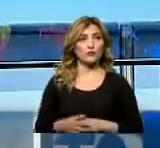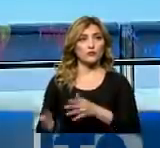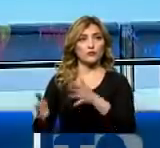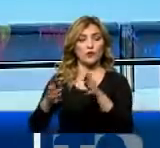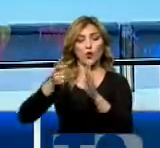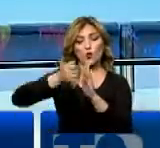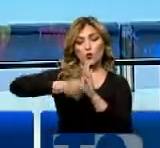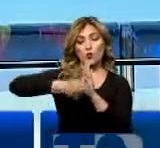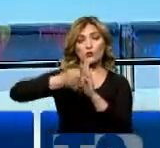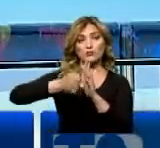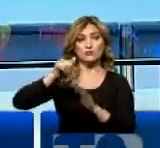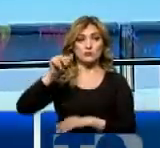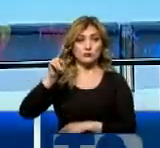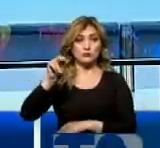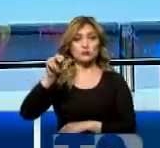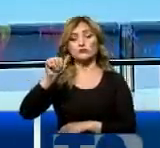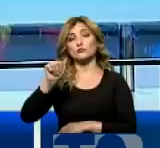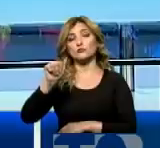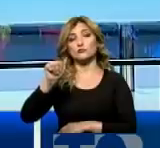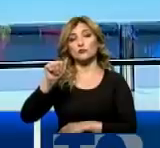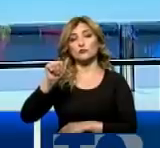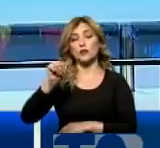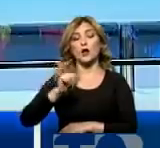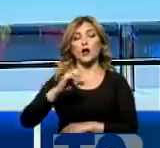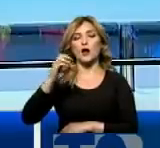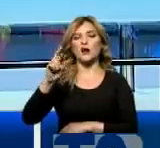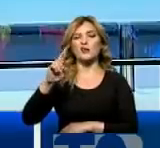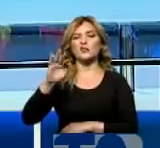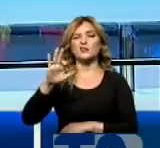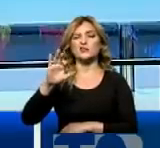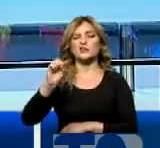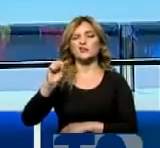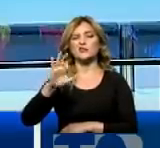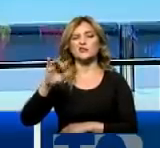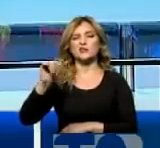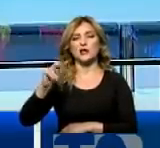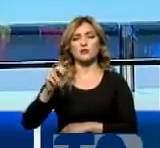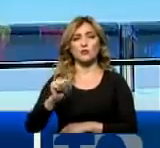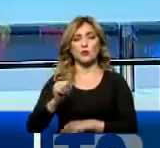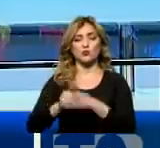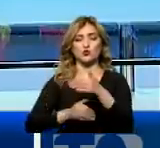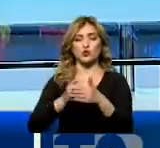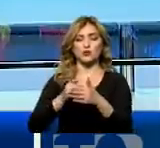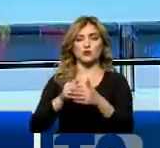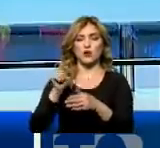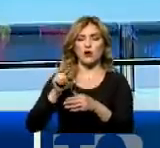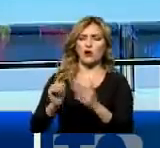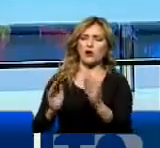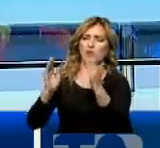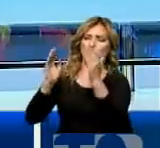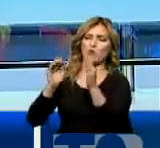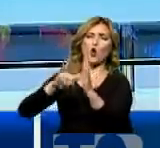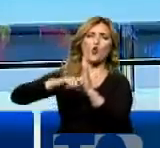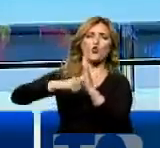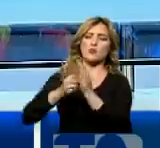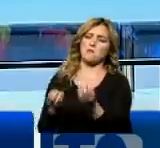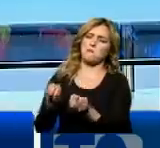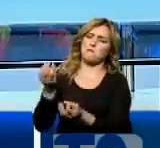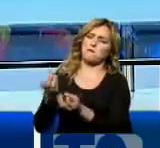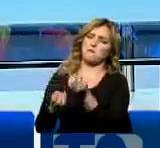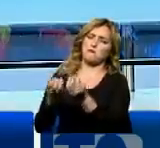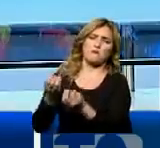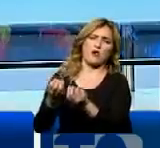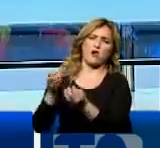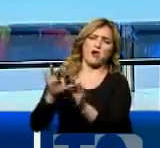La jueza Ana Cristina Guerrón declaró nulo una parte del proceso relacionado con el incendio a las instalaciones de la Contraloría en